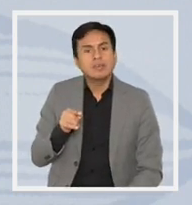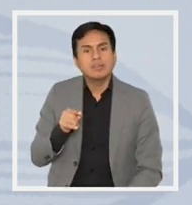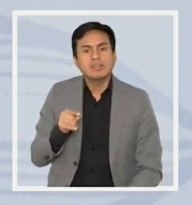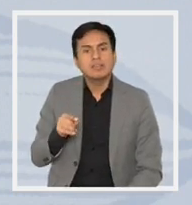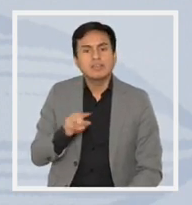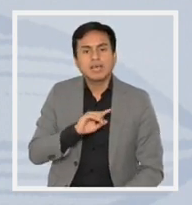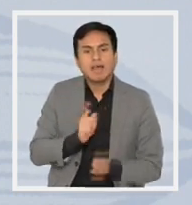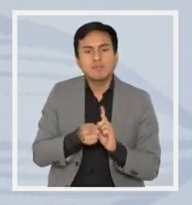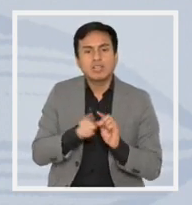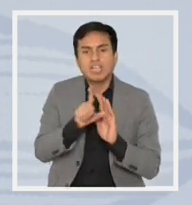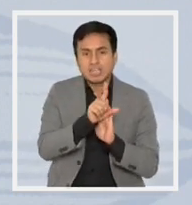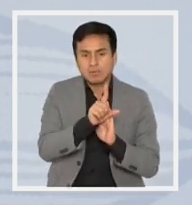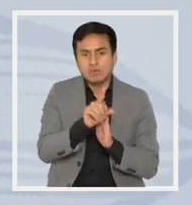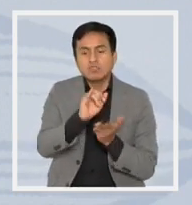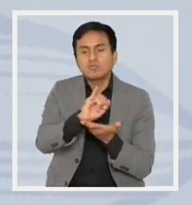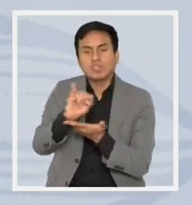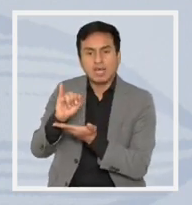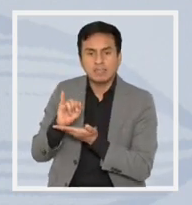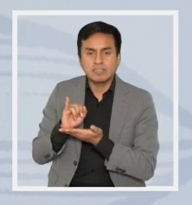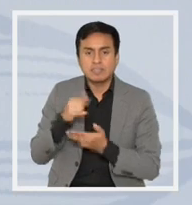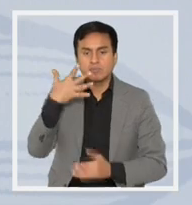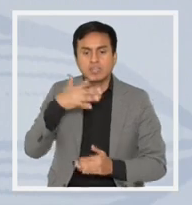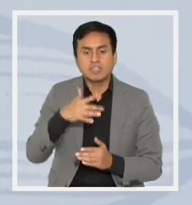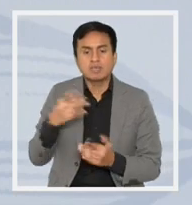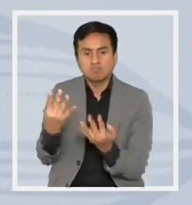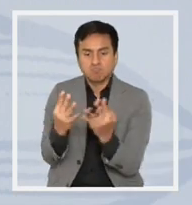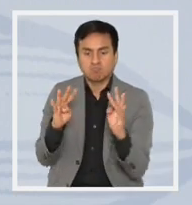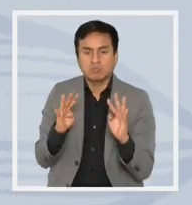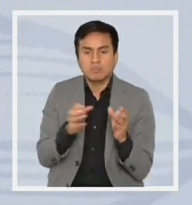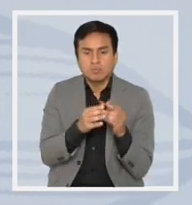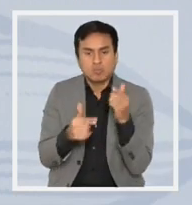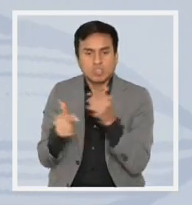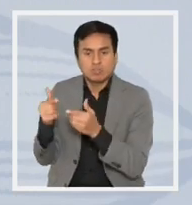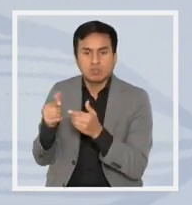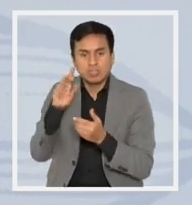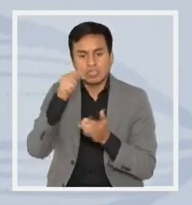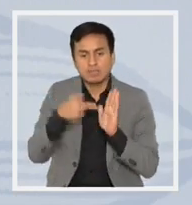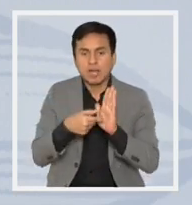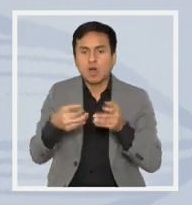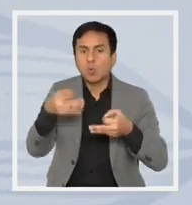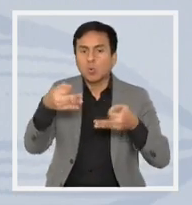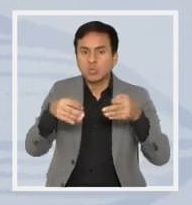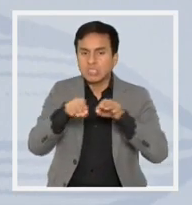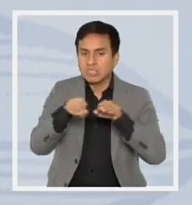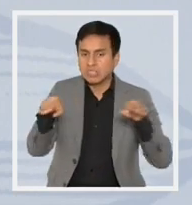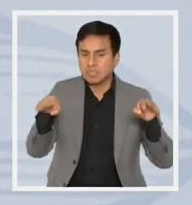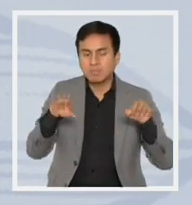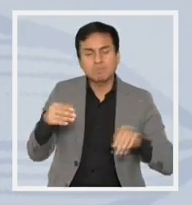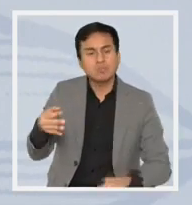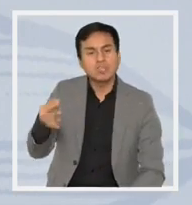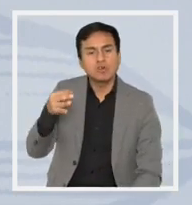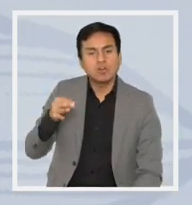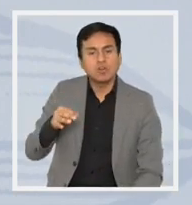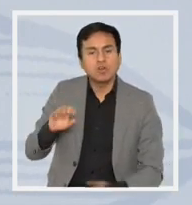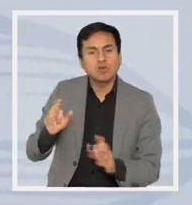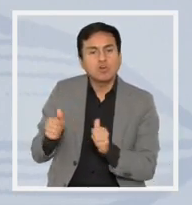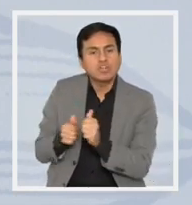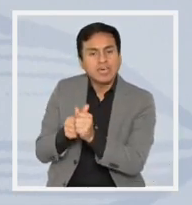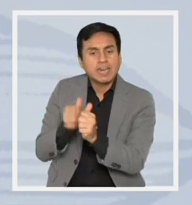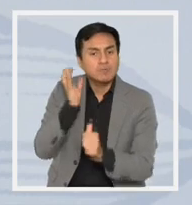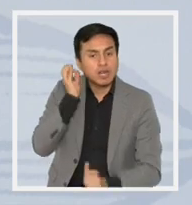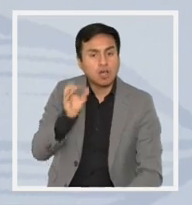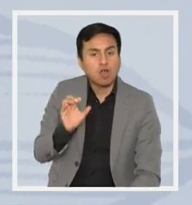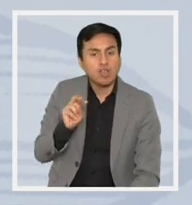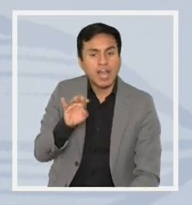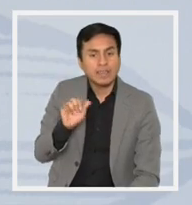va a traer cambios legislativos e institucionales, por eso es importante la concurrencia de los partidos, así como iniciativas de justicia como, y lo mencionaba la consejera Conadi,